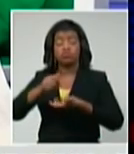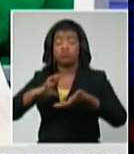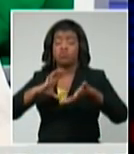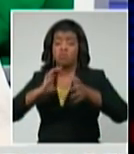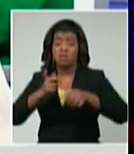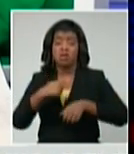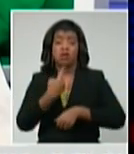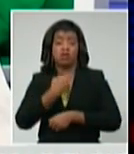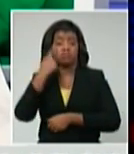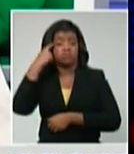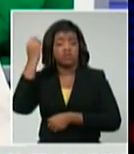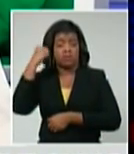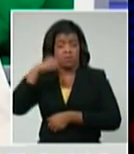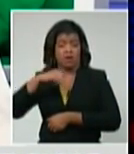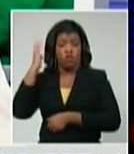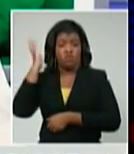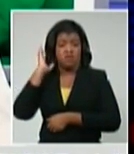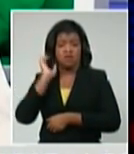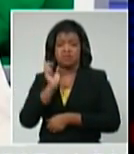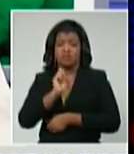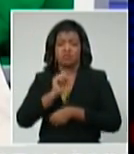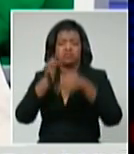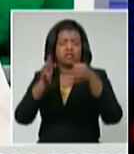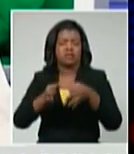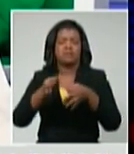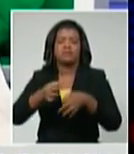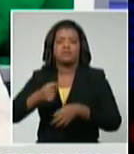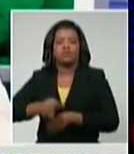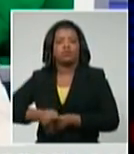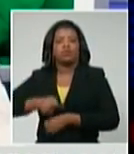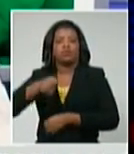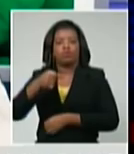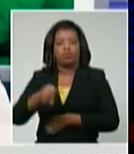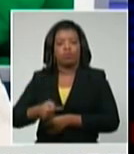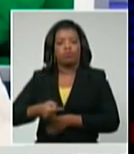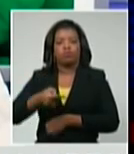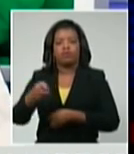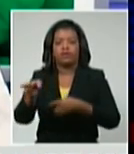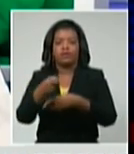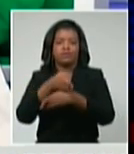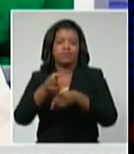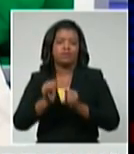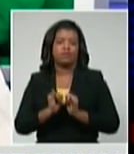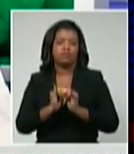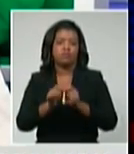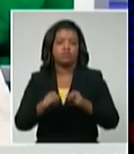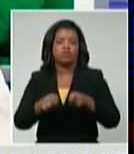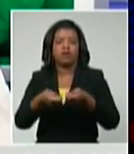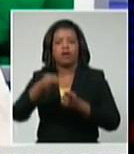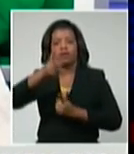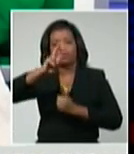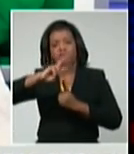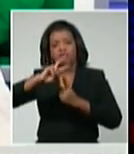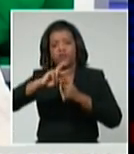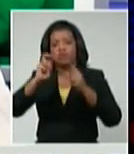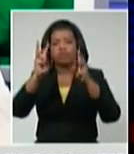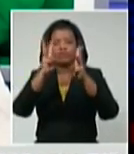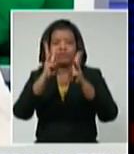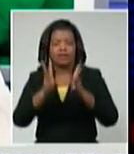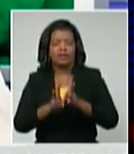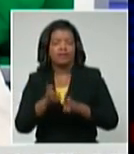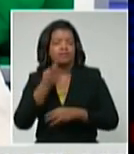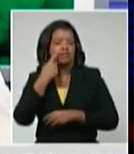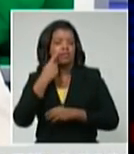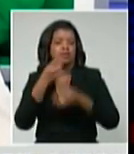esta conferencia, sino diariamente los diferentes medios de radio, de televisión, pues transmiten